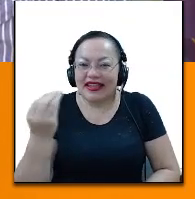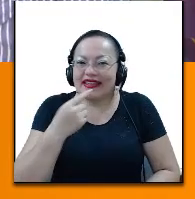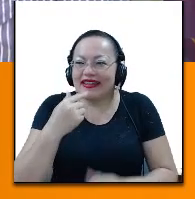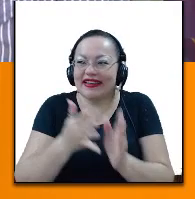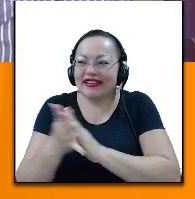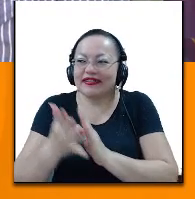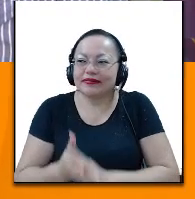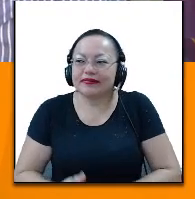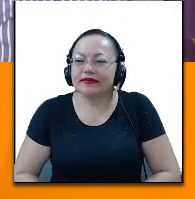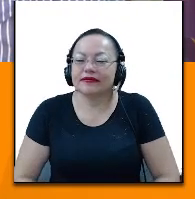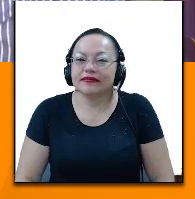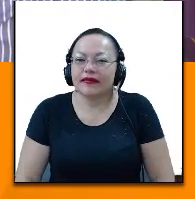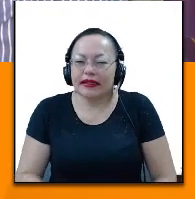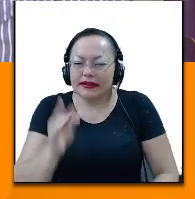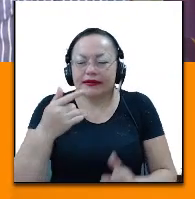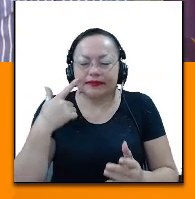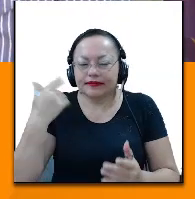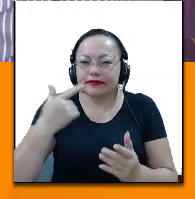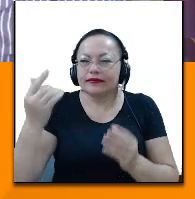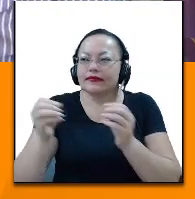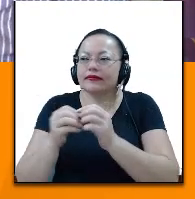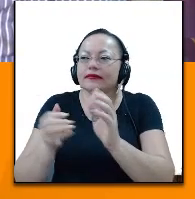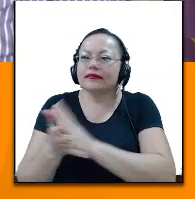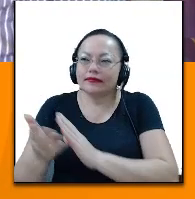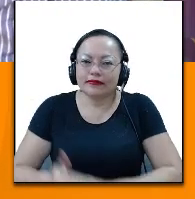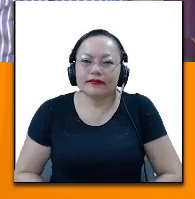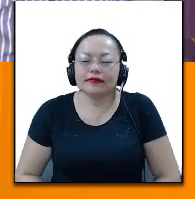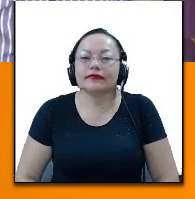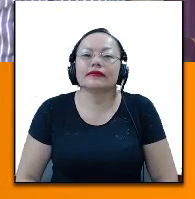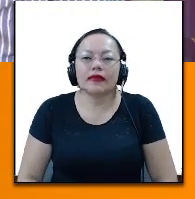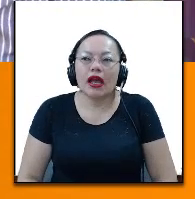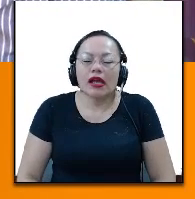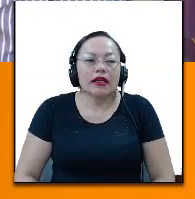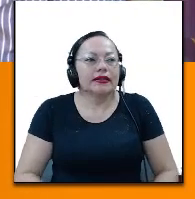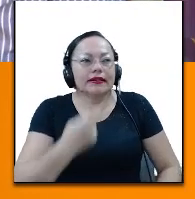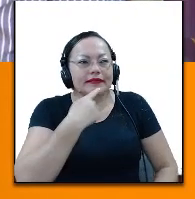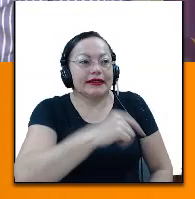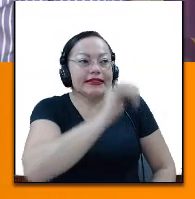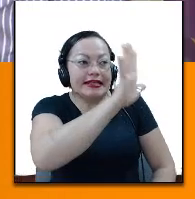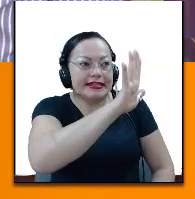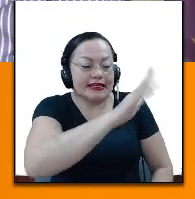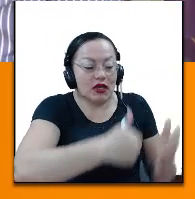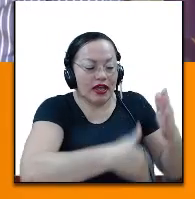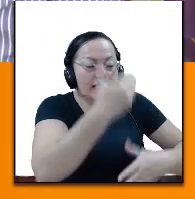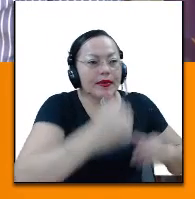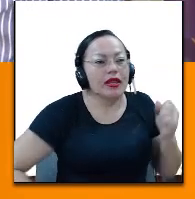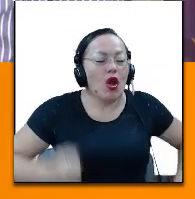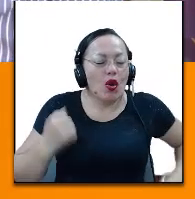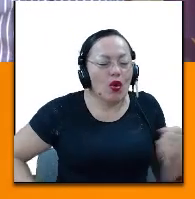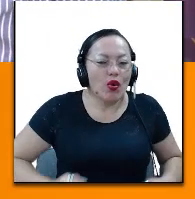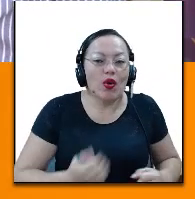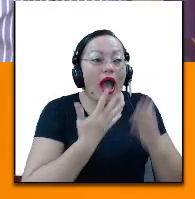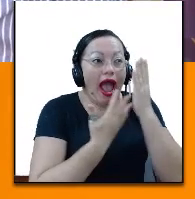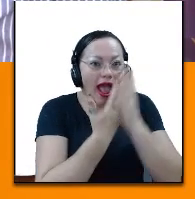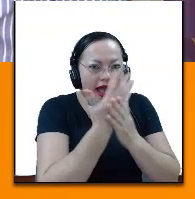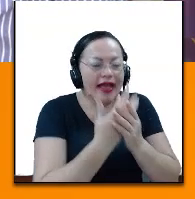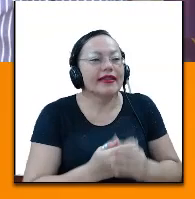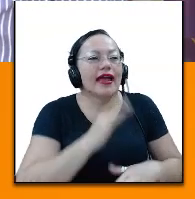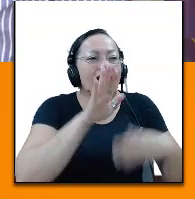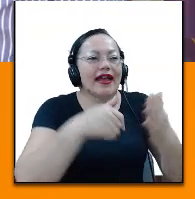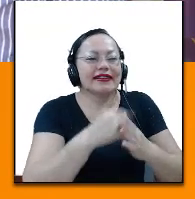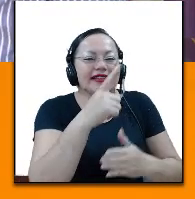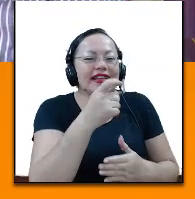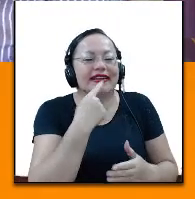que. Dice que desde las 5 a 6 de la mañana, dice. De Ah, 5 no, a nos tocó 6, dice madrugar. el